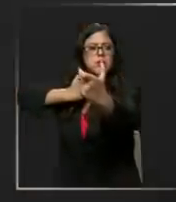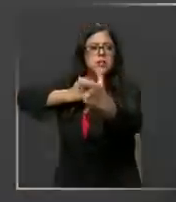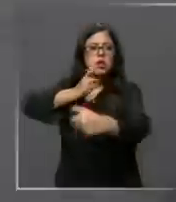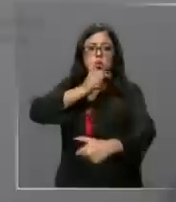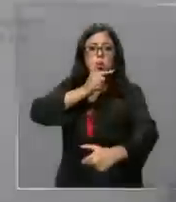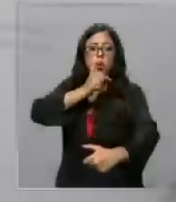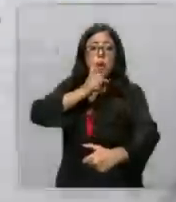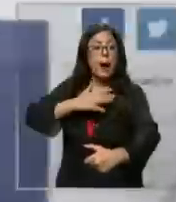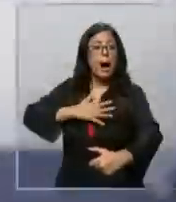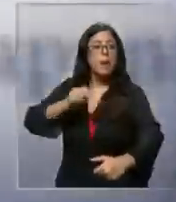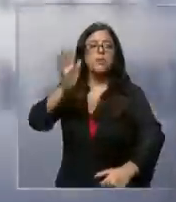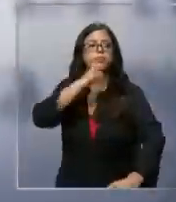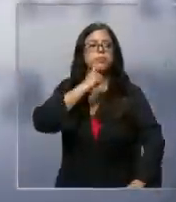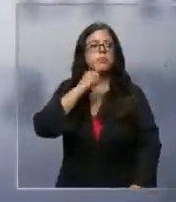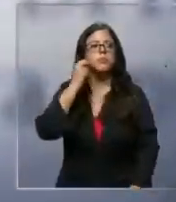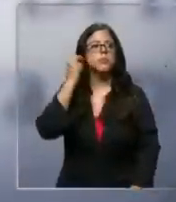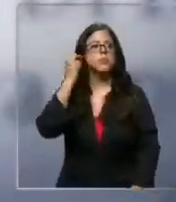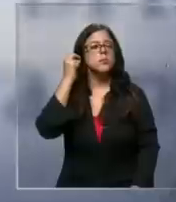disparar